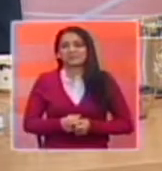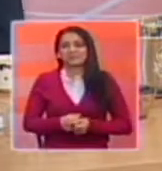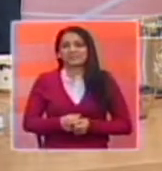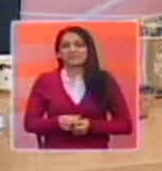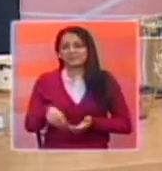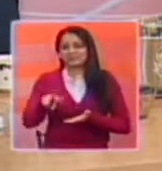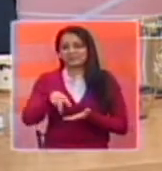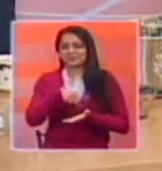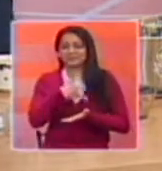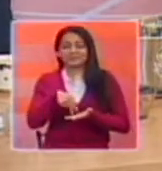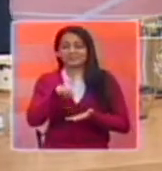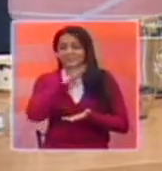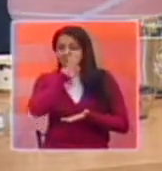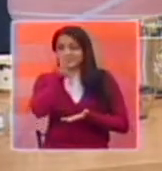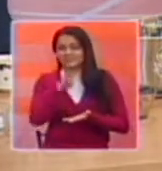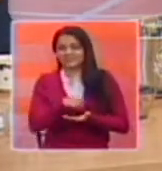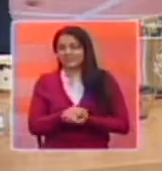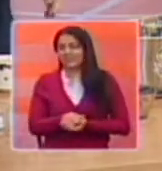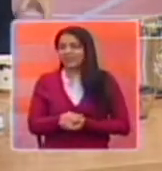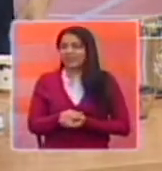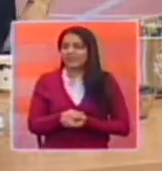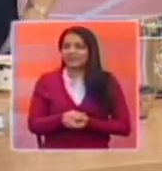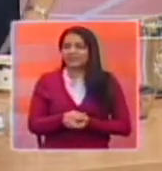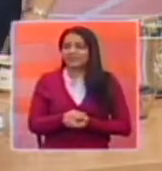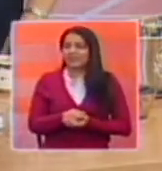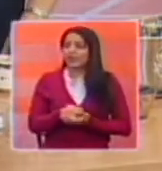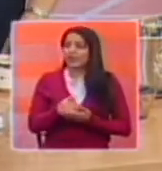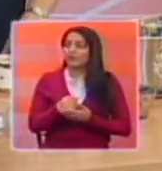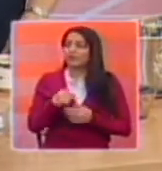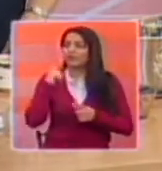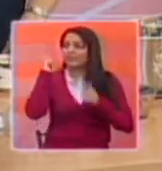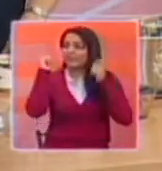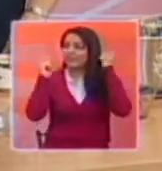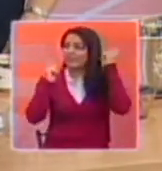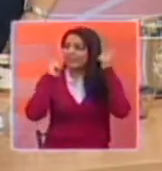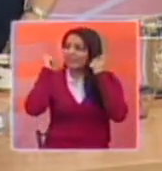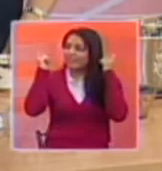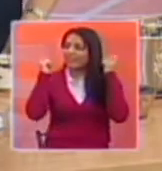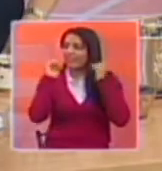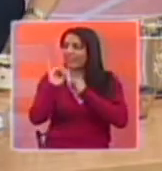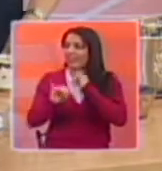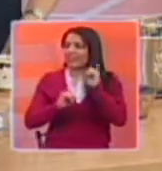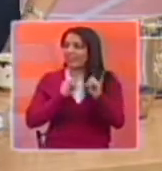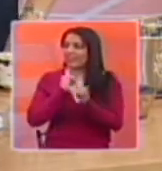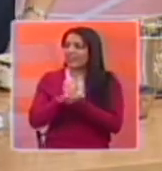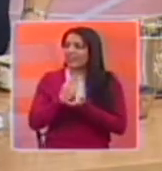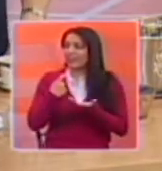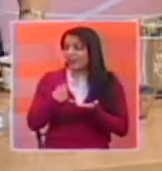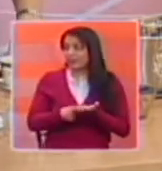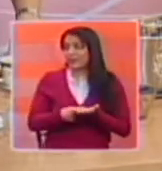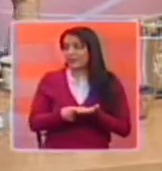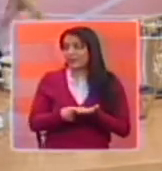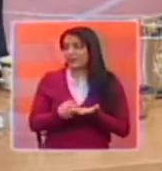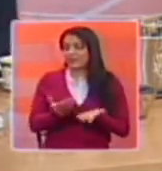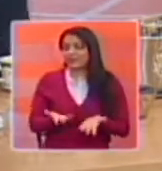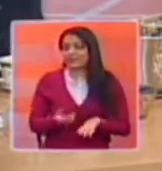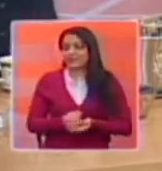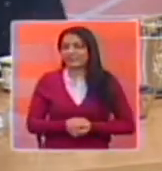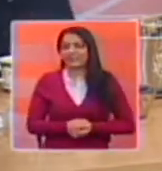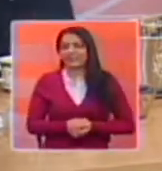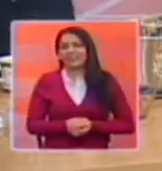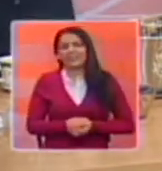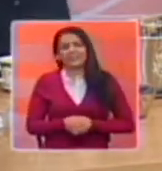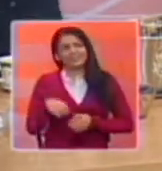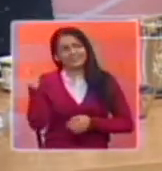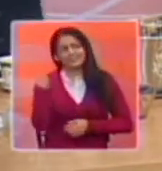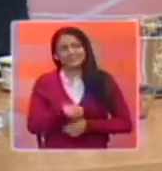festejo y de bailongo siempre. No, para una fiesta internacional del camarón, pues, niña Bianchi. Claro que sí, claro